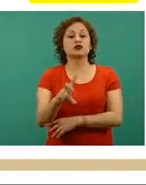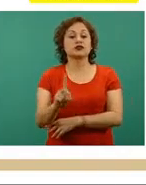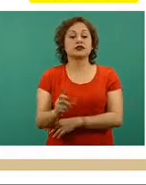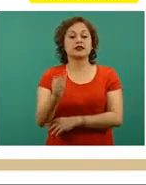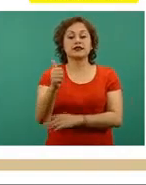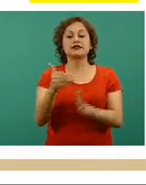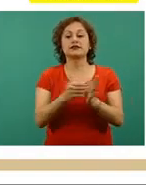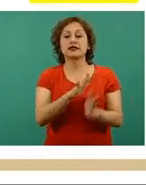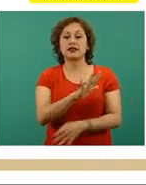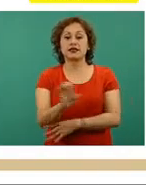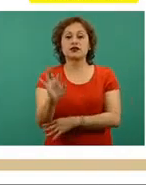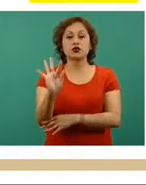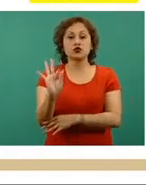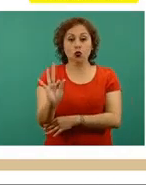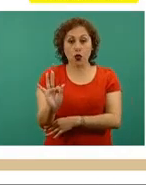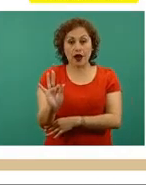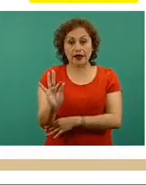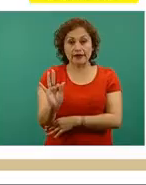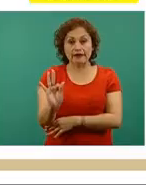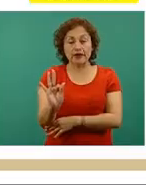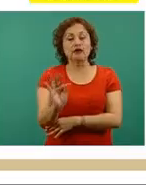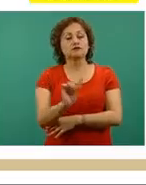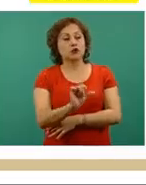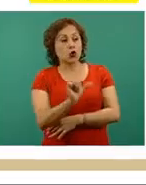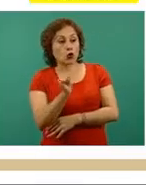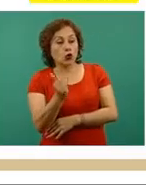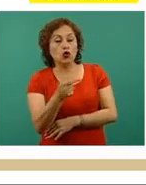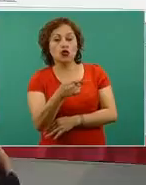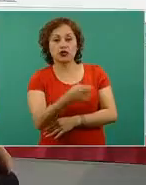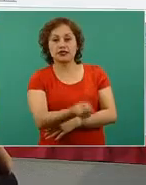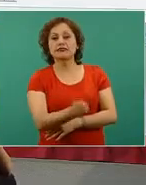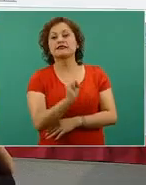3.236.540 y un resultado que ha sido confirmatorio